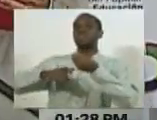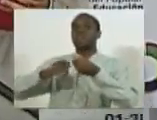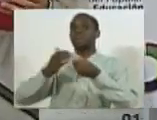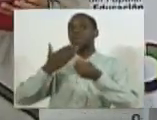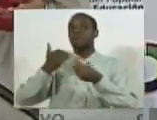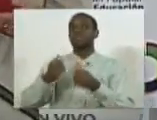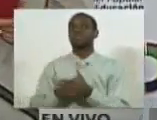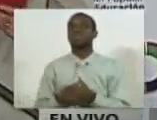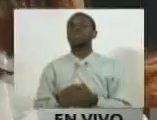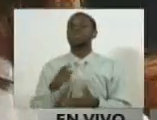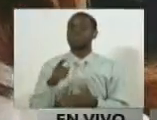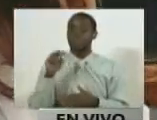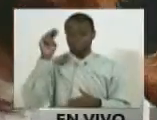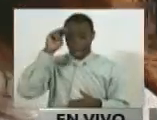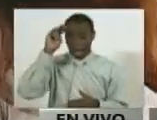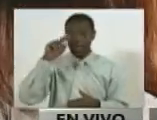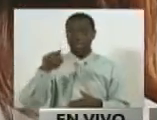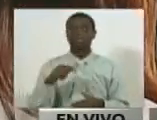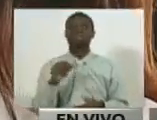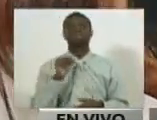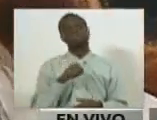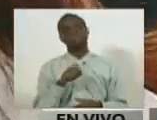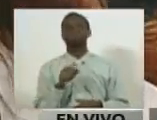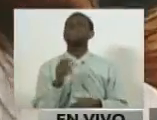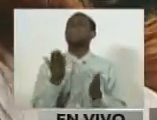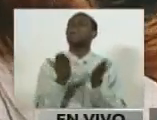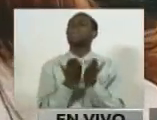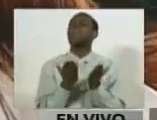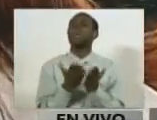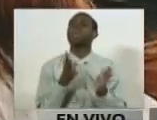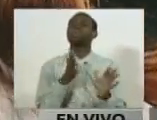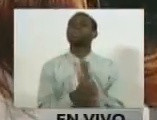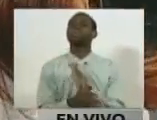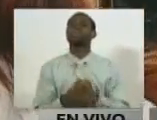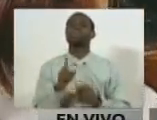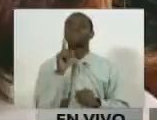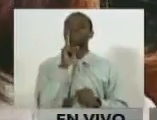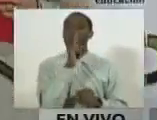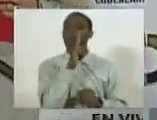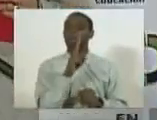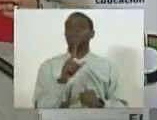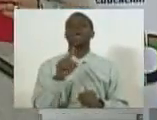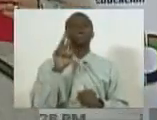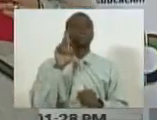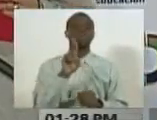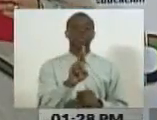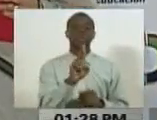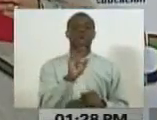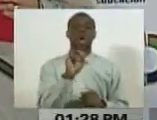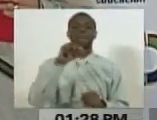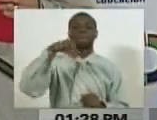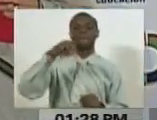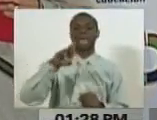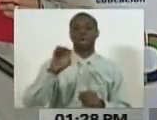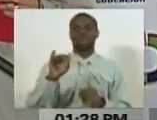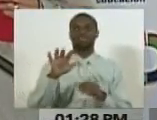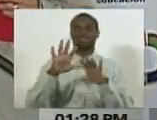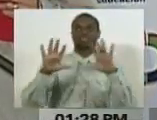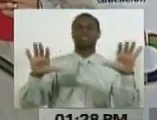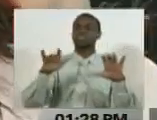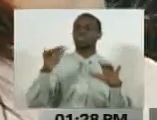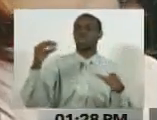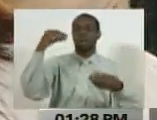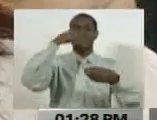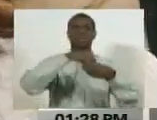¿Eres maestra en del Tamacuro? Sí, señor. ¿Qué escuela? Tarcisia de Romero. Tarcisia de Romero. ¿Cuántos años tienes en el